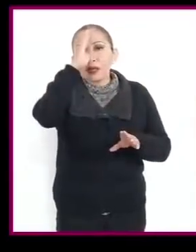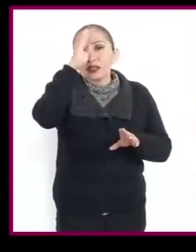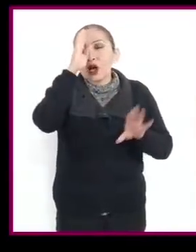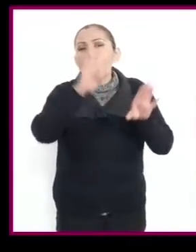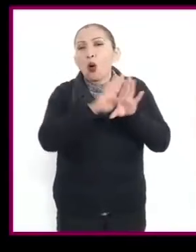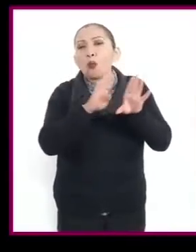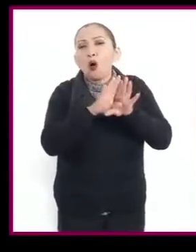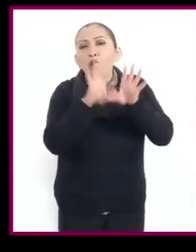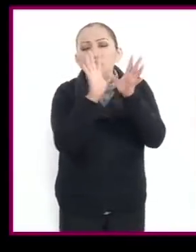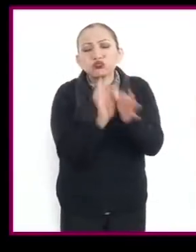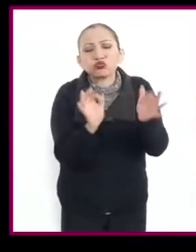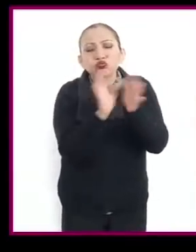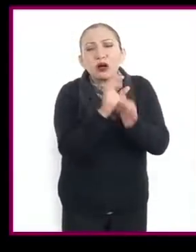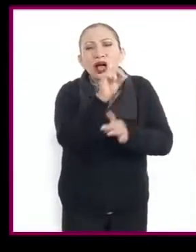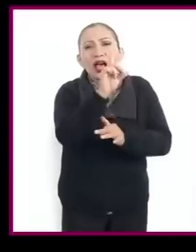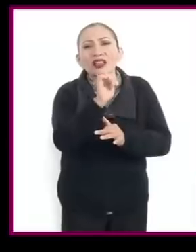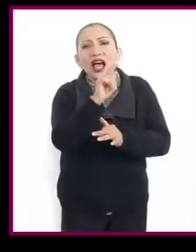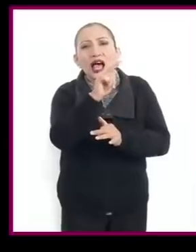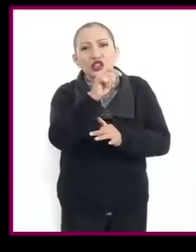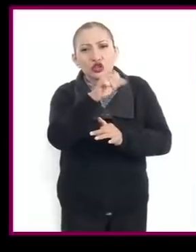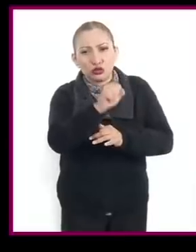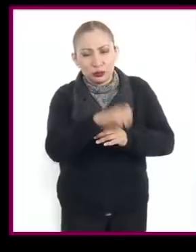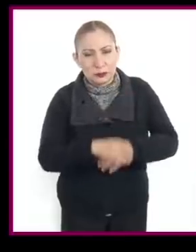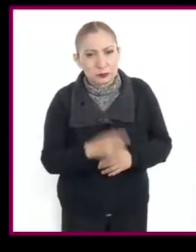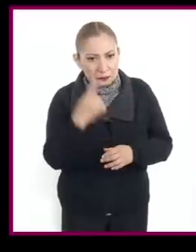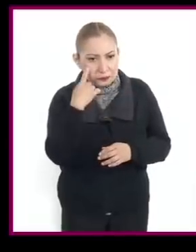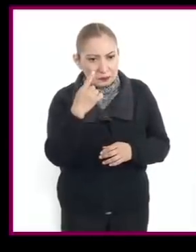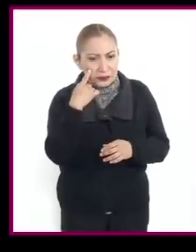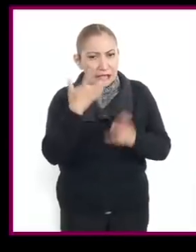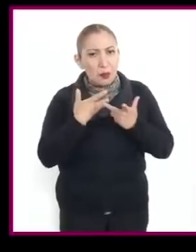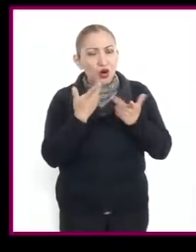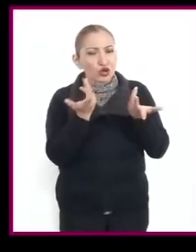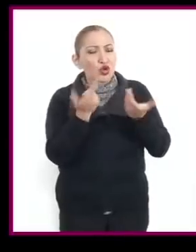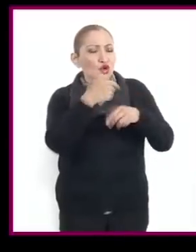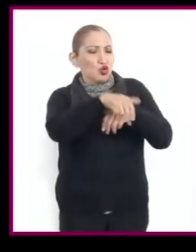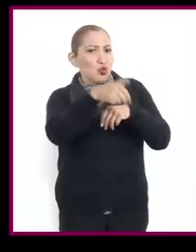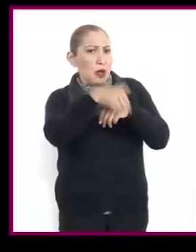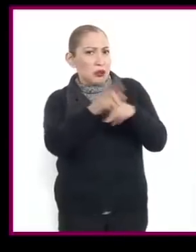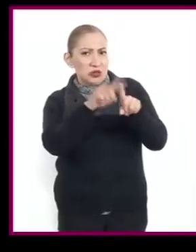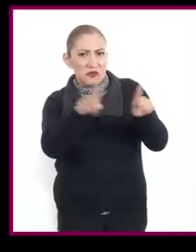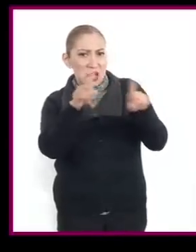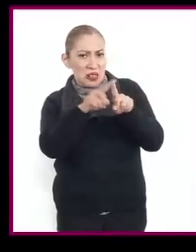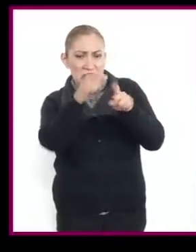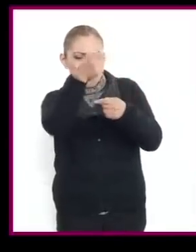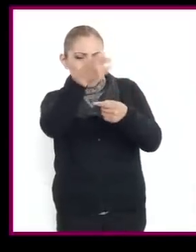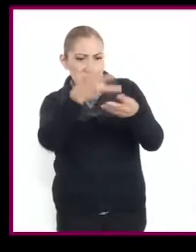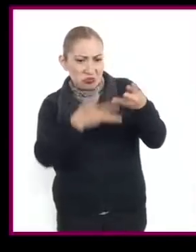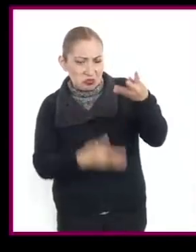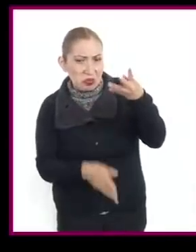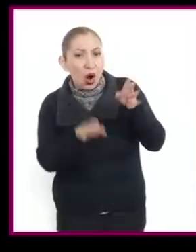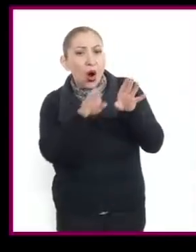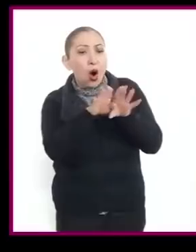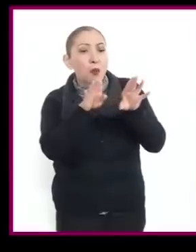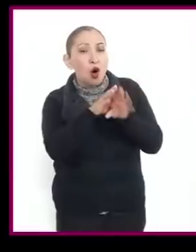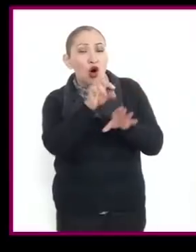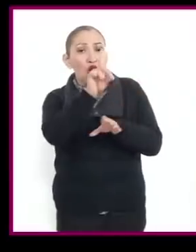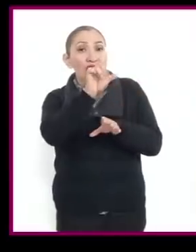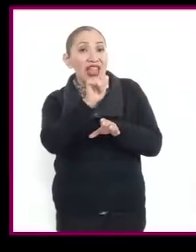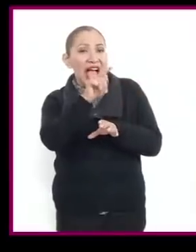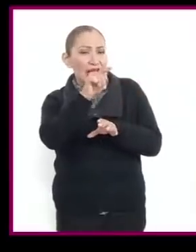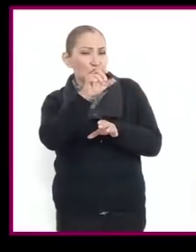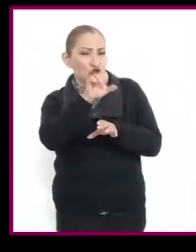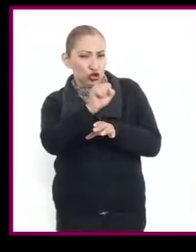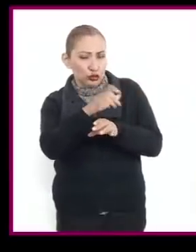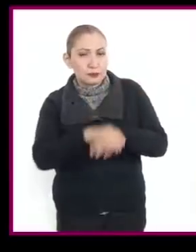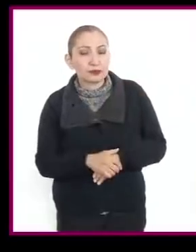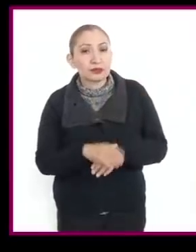cómo podríamos describir los datos. Supongamos que tenemos un conjunto de números que podemos considerar como nuestros datos.